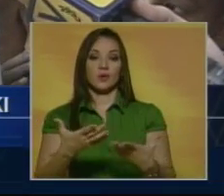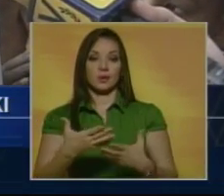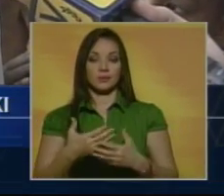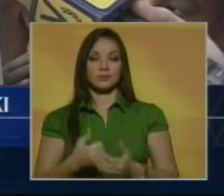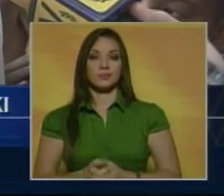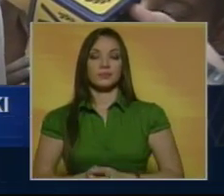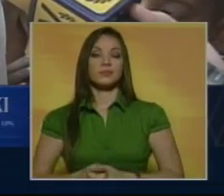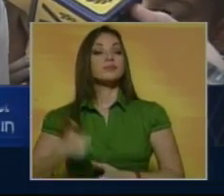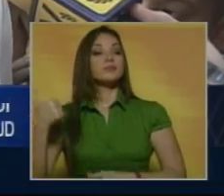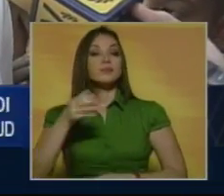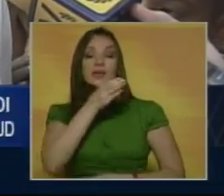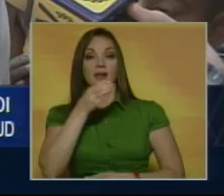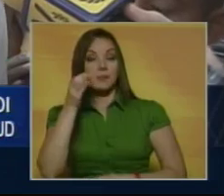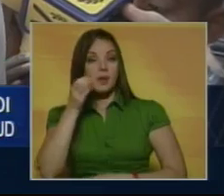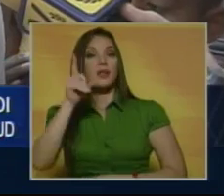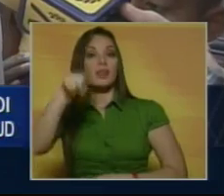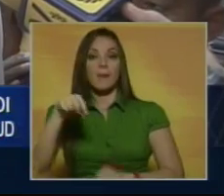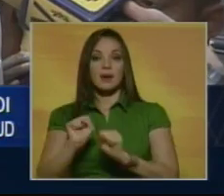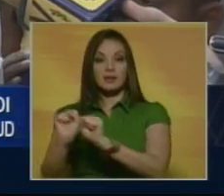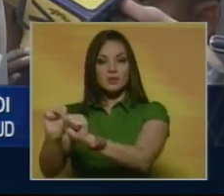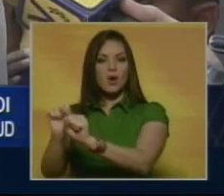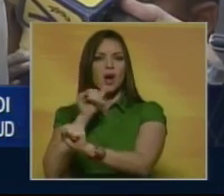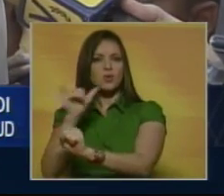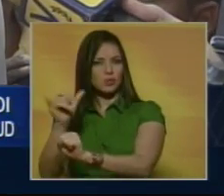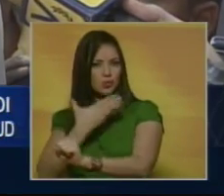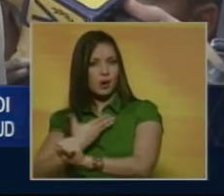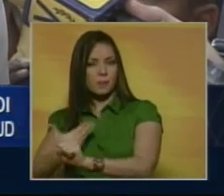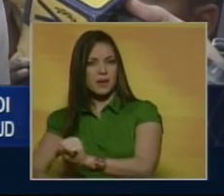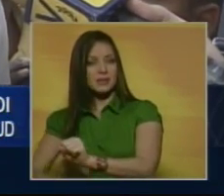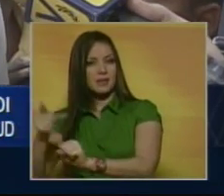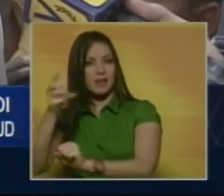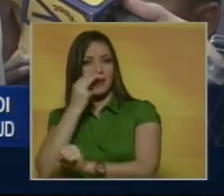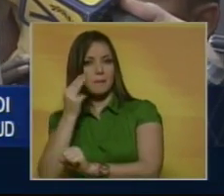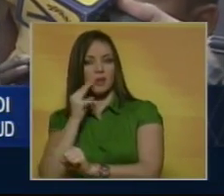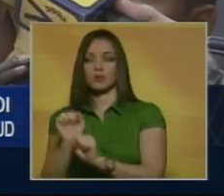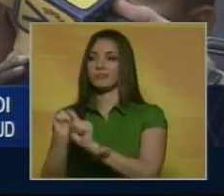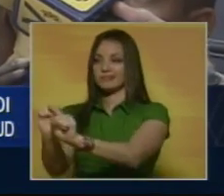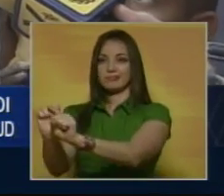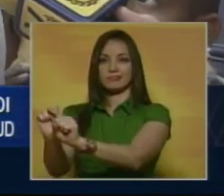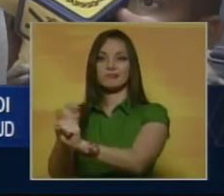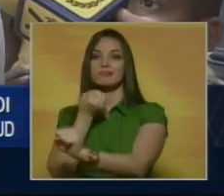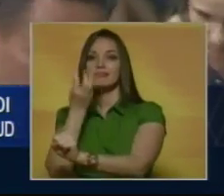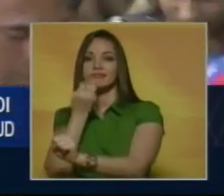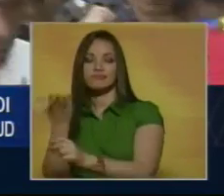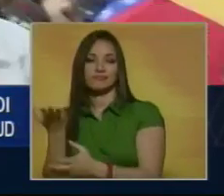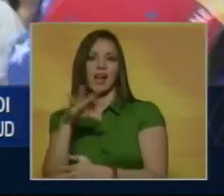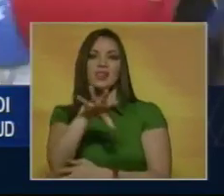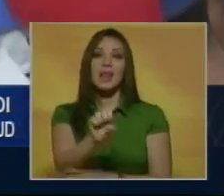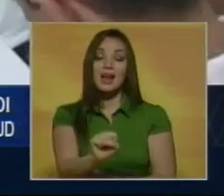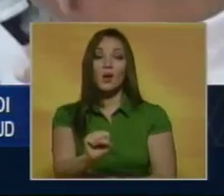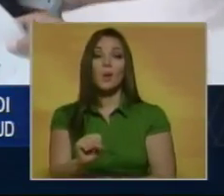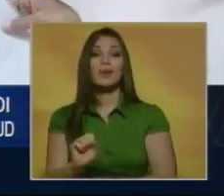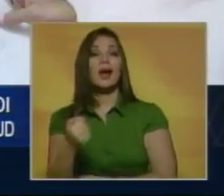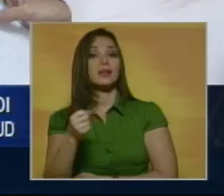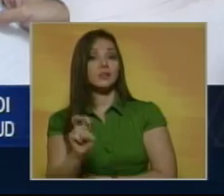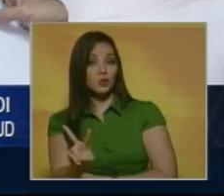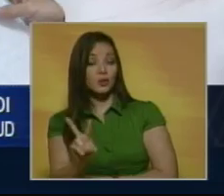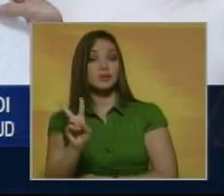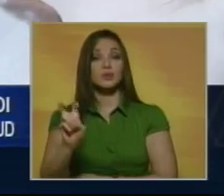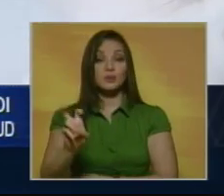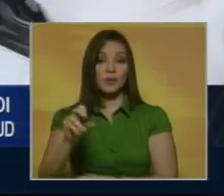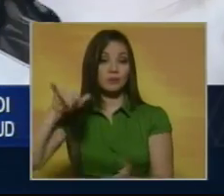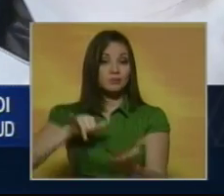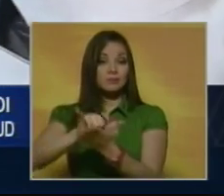concentración. Capriles también rechazó el anuncio que hizo el presidente de la República, Nicolás Maduro, sobre la compra de 12 nuevos